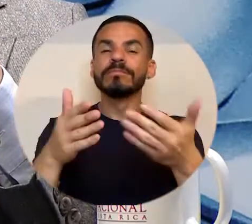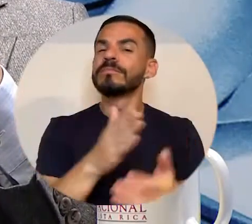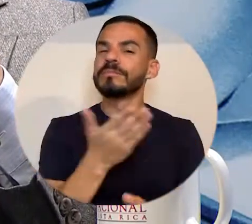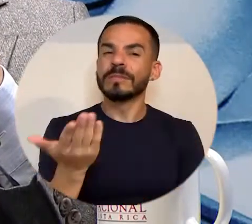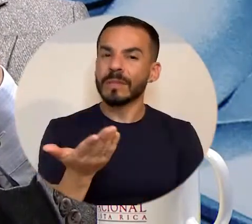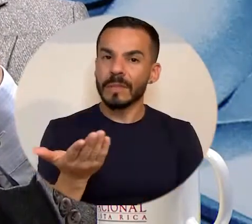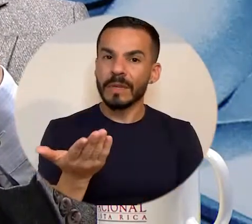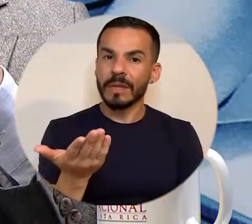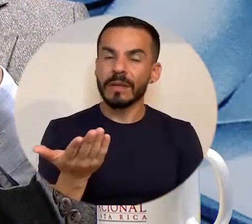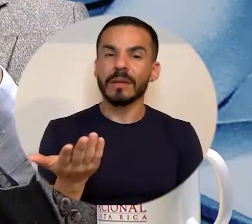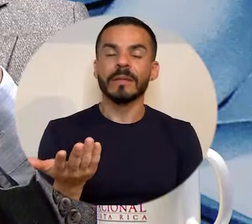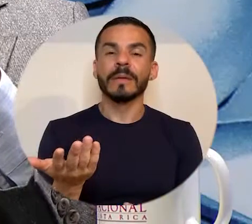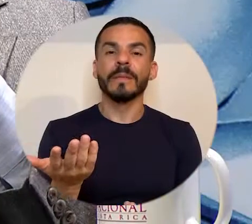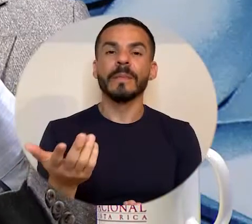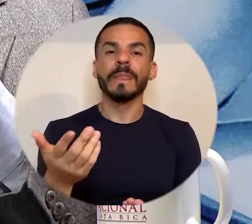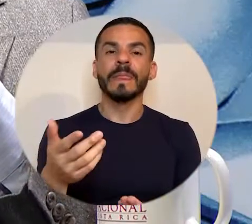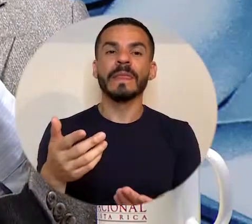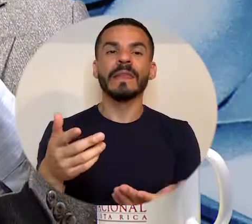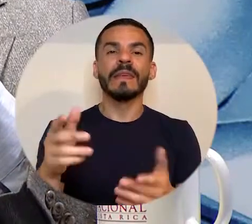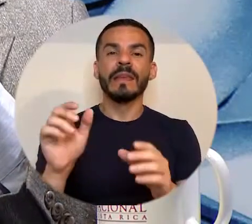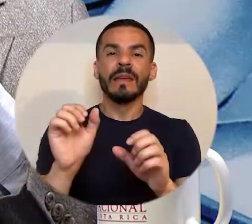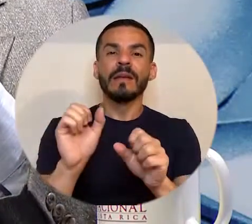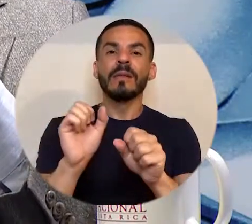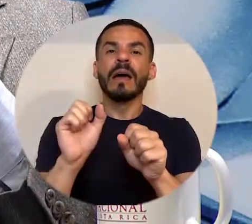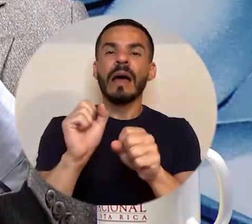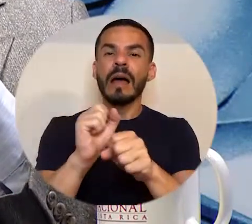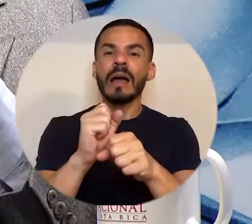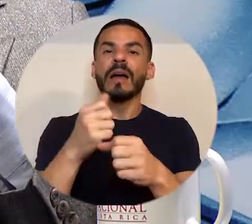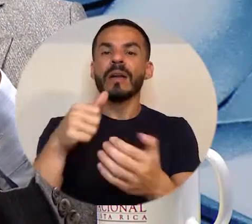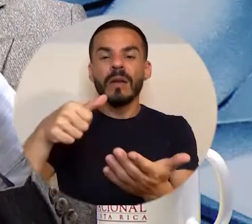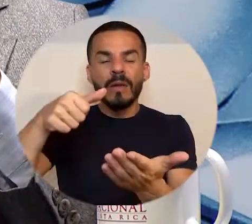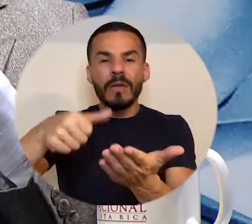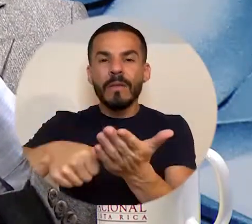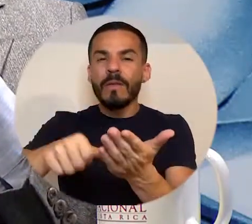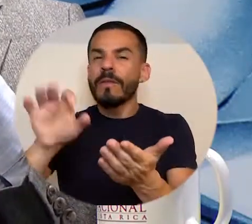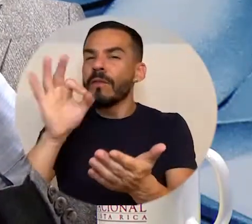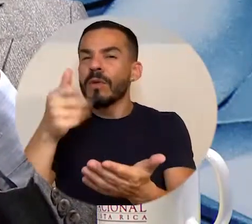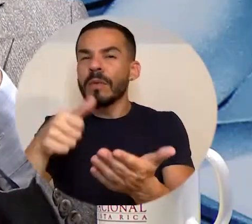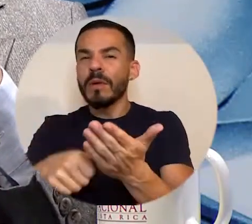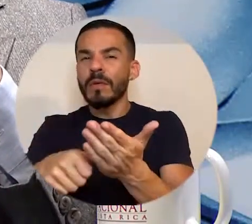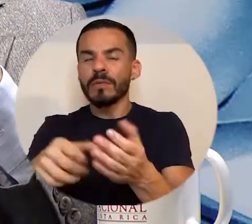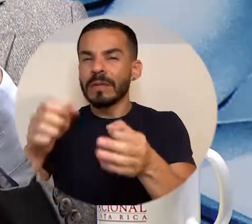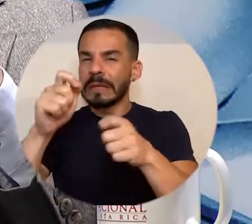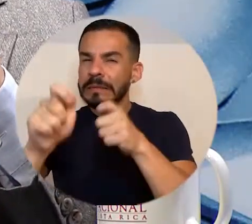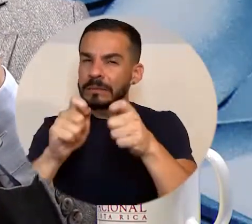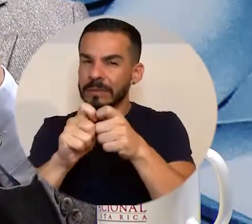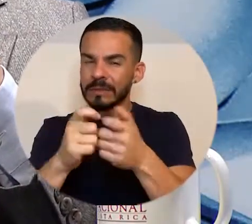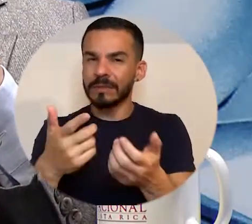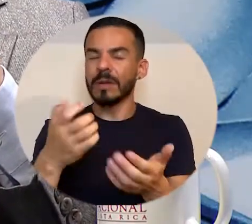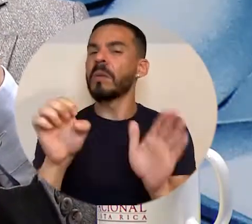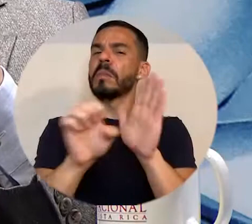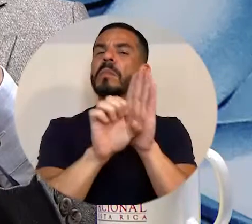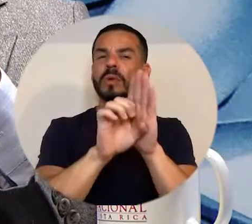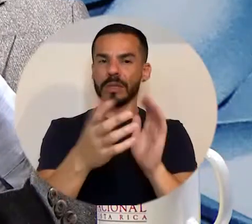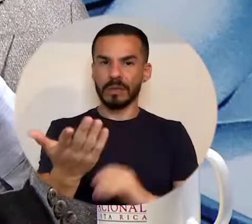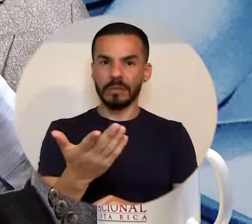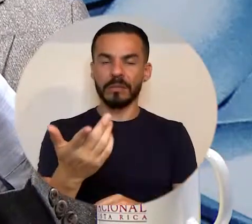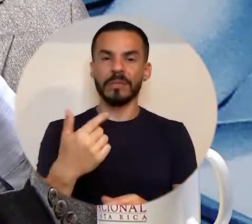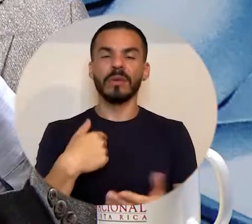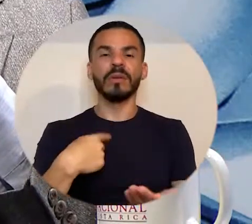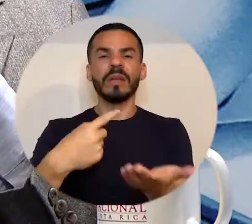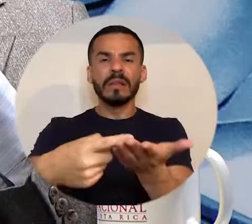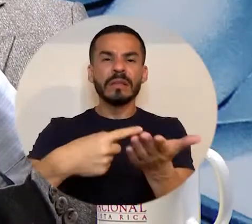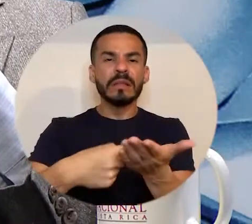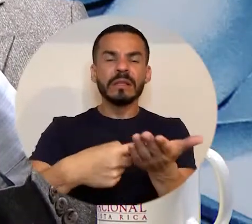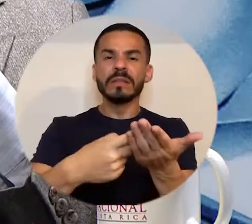con el ejercicio puntual del sufragio. Pongo un ejemplo. Hay una